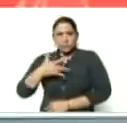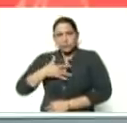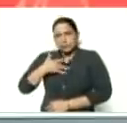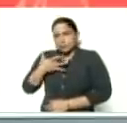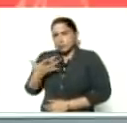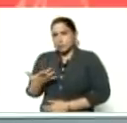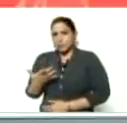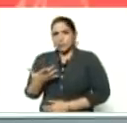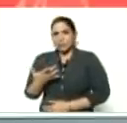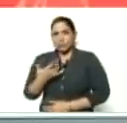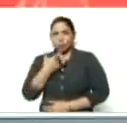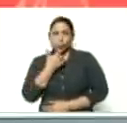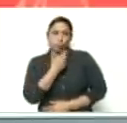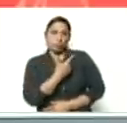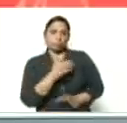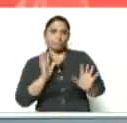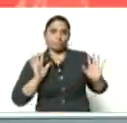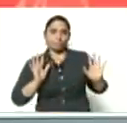y nos dijo: